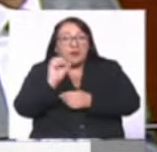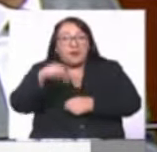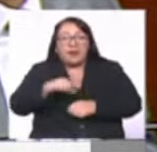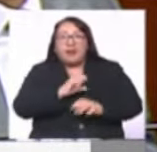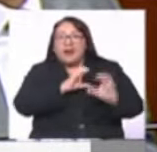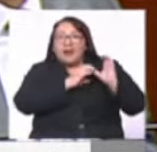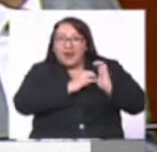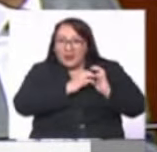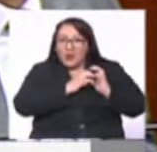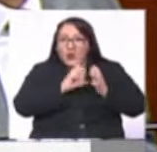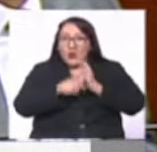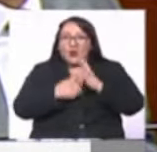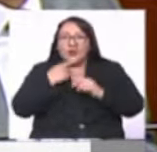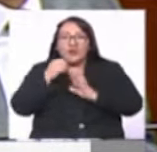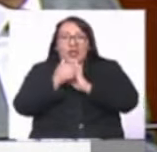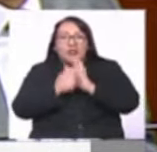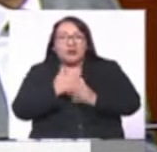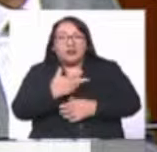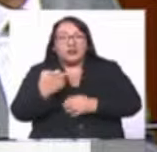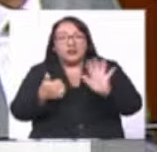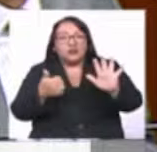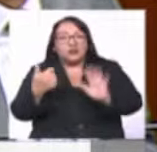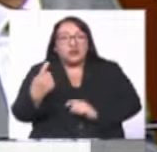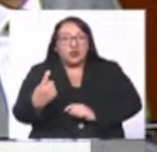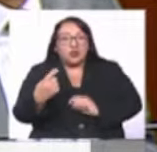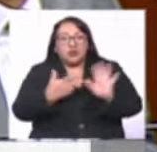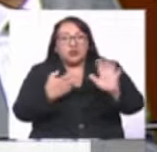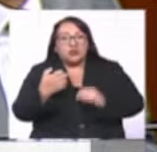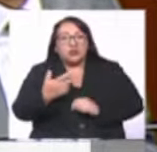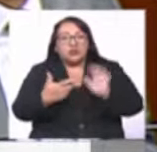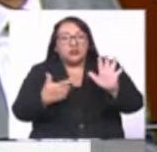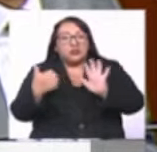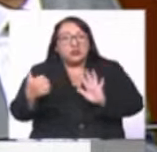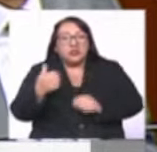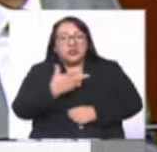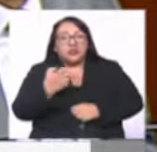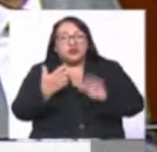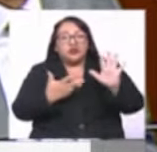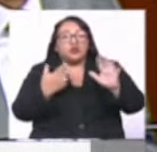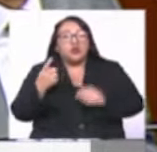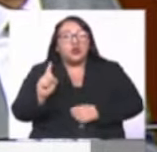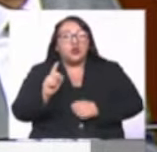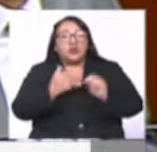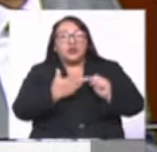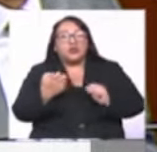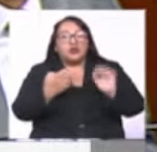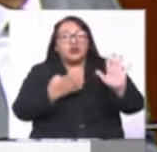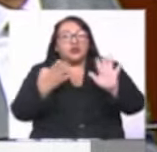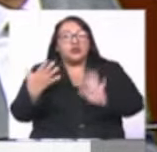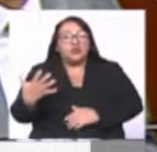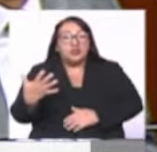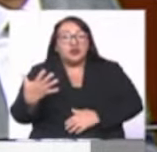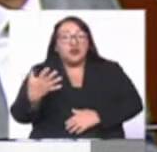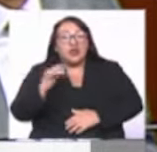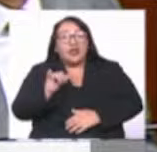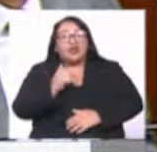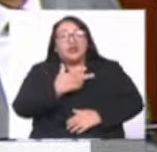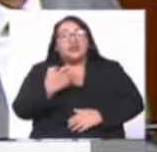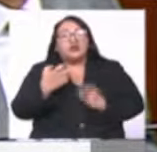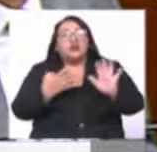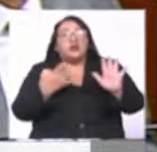cargo regulados en los artículos 361 376 381 395 5 y